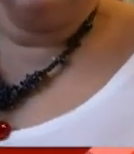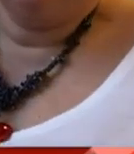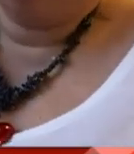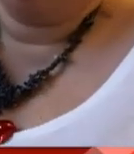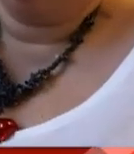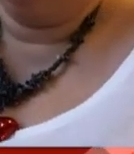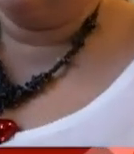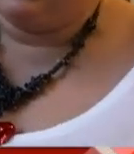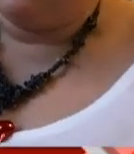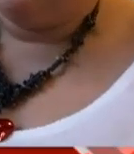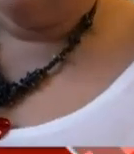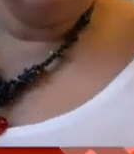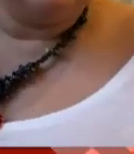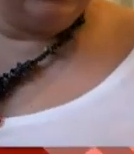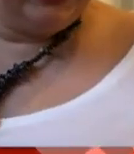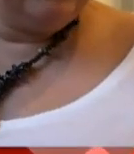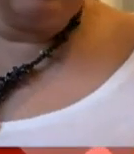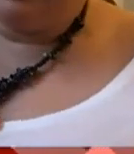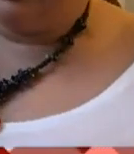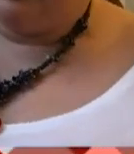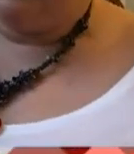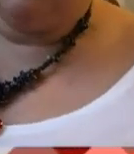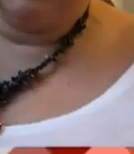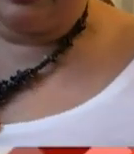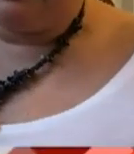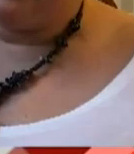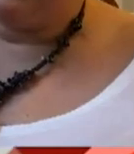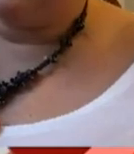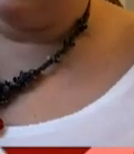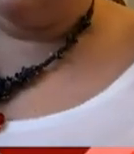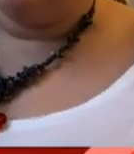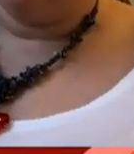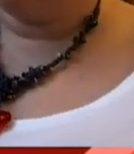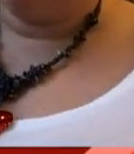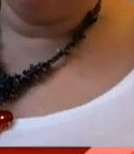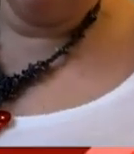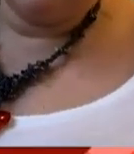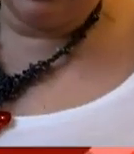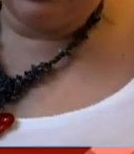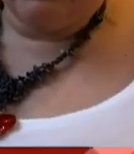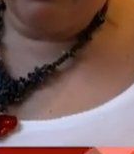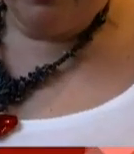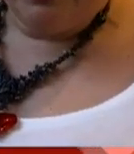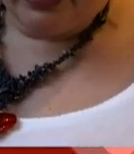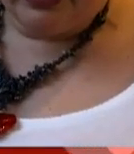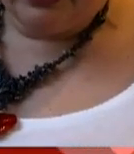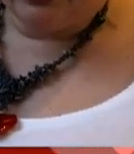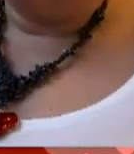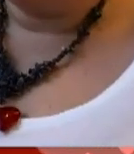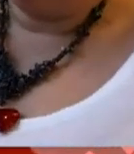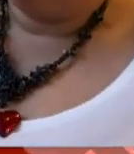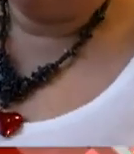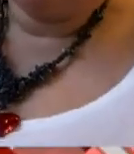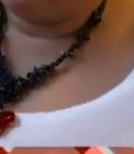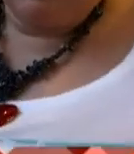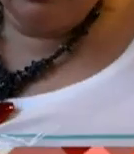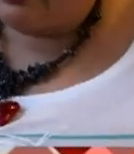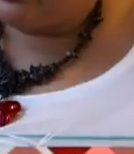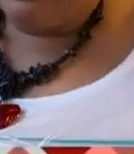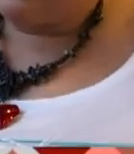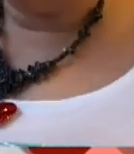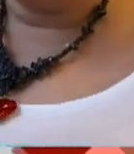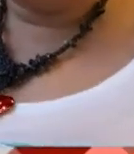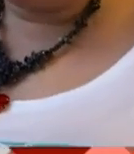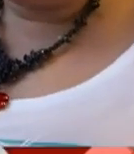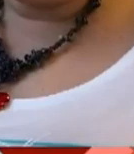indígenas que yo no conocía y que la gente aquí, los canadienses, han recibido y han tomado así con los